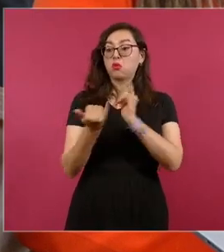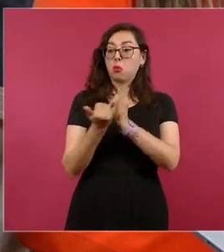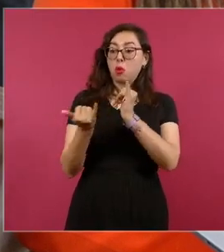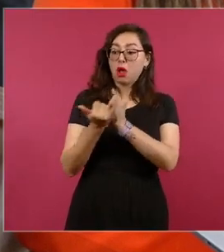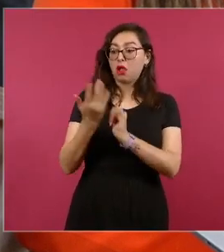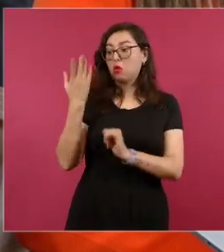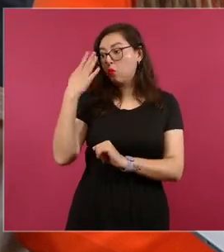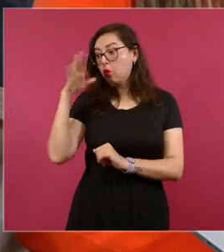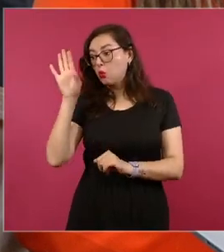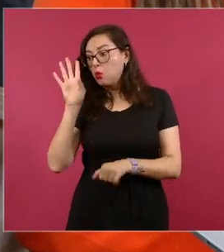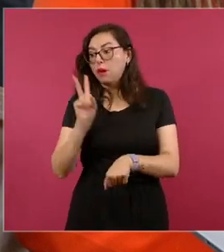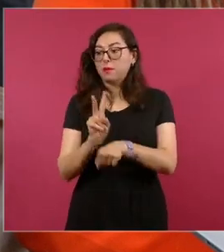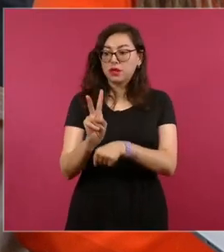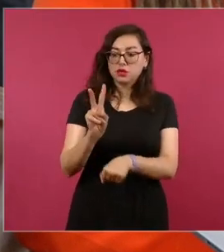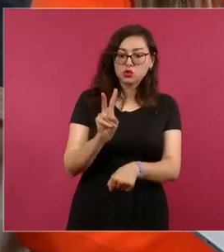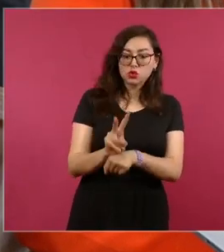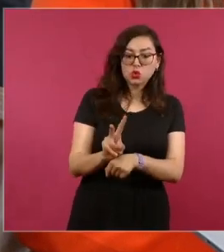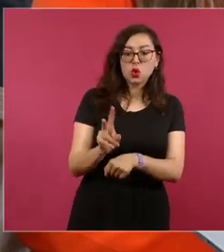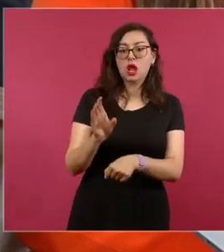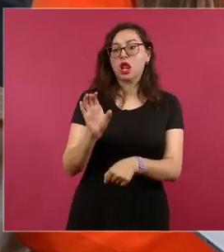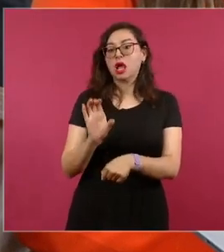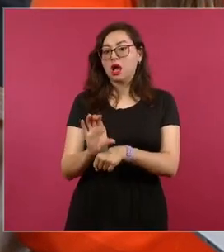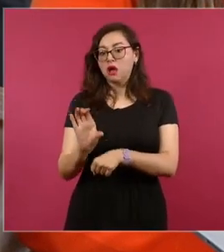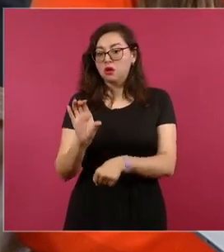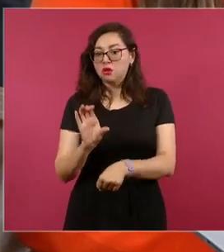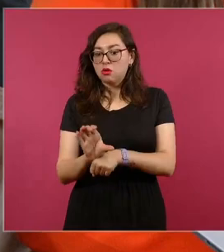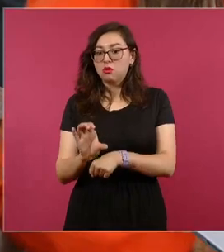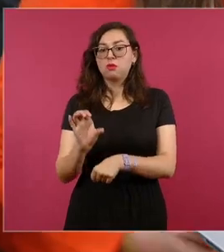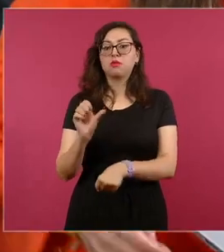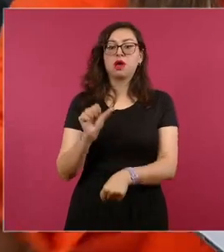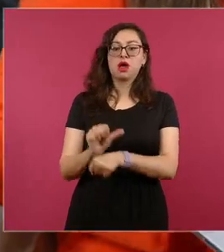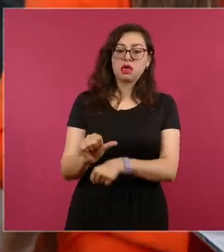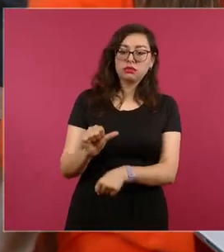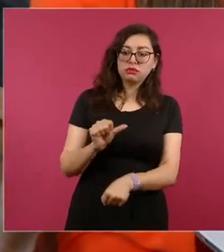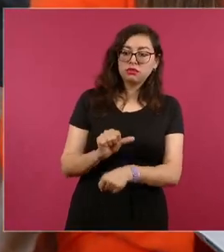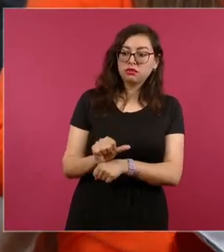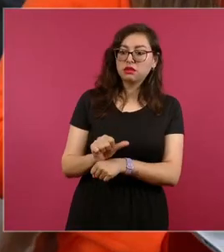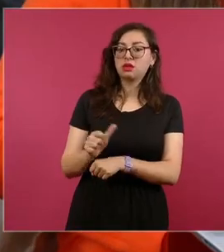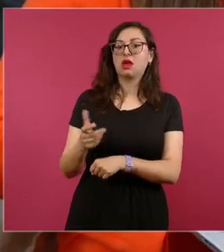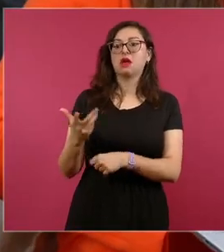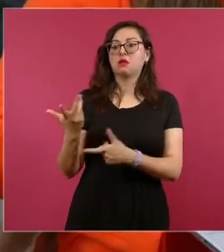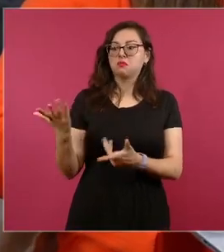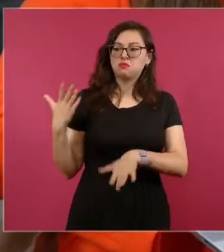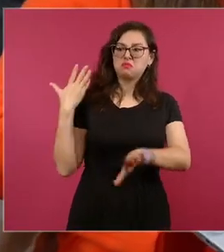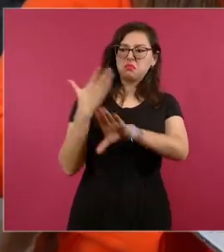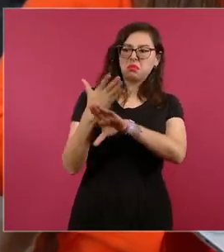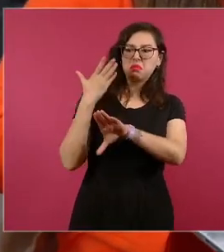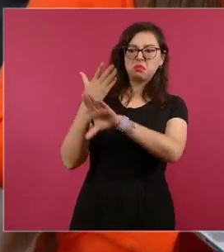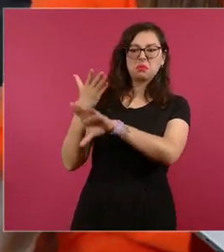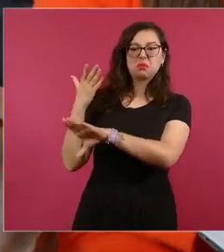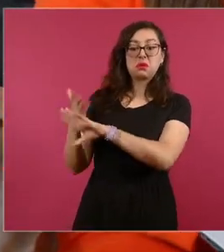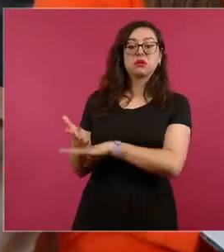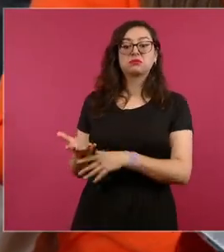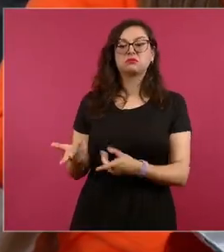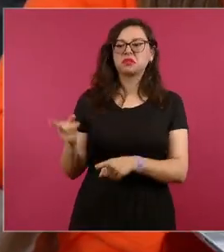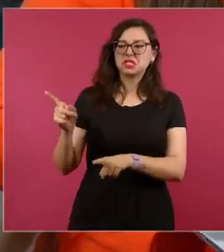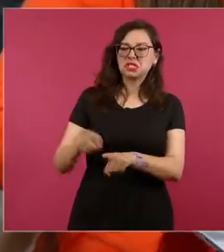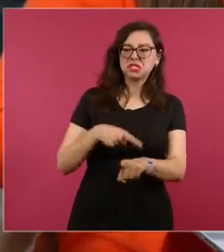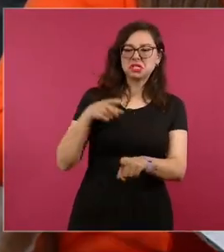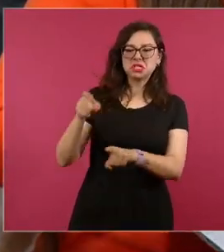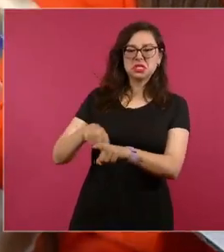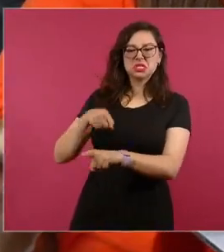como Cuba, como Venezuela, como Colombia, como Argentina, y también su opinión sobre también estas críticas a